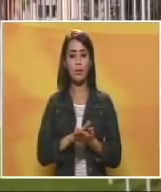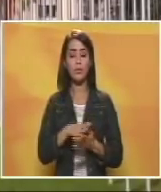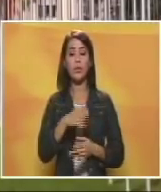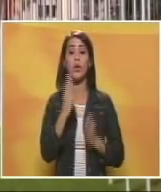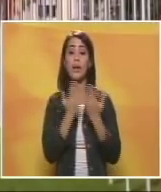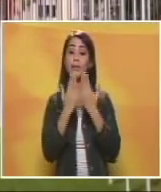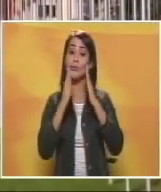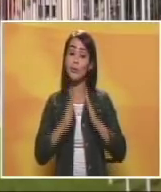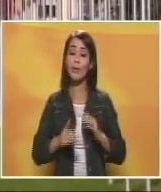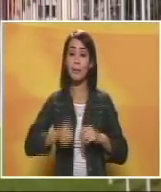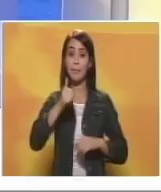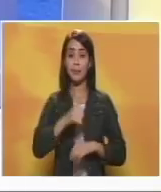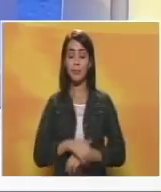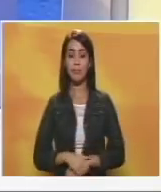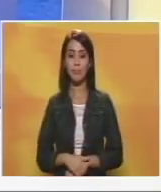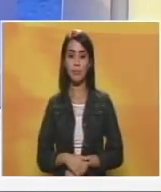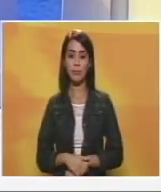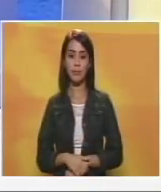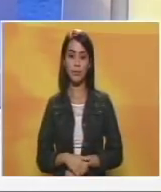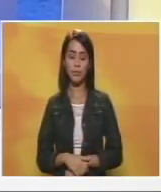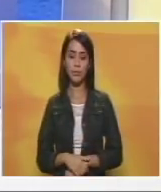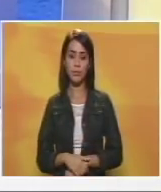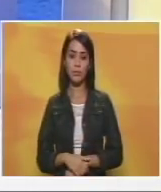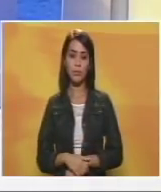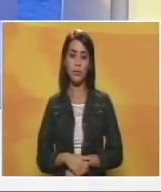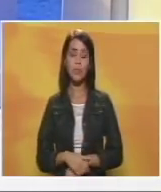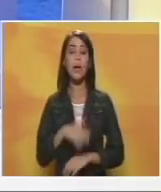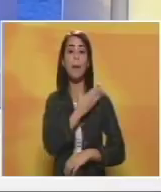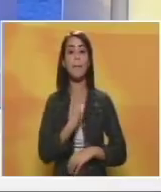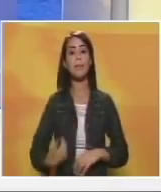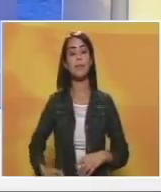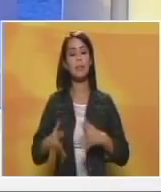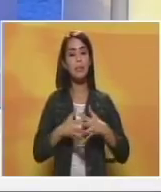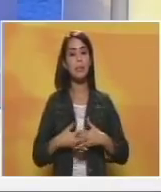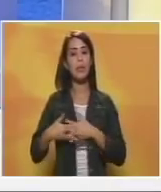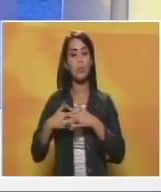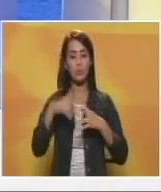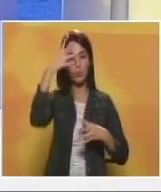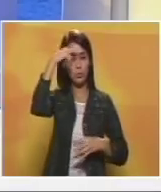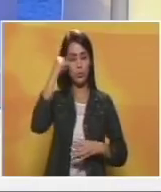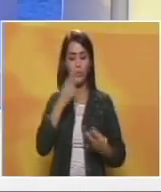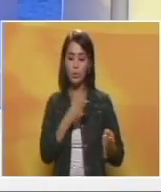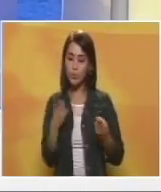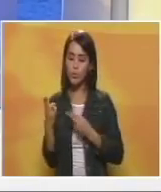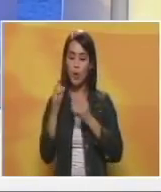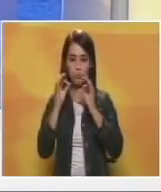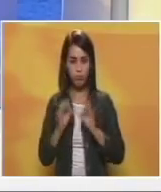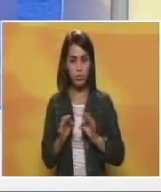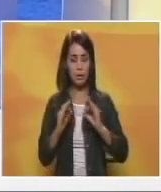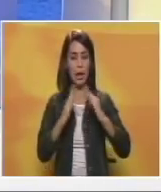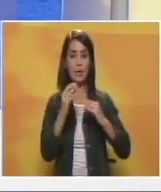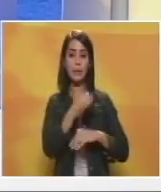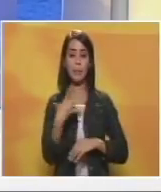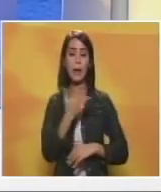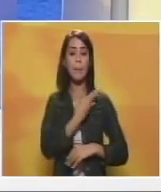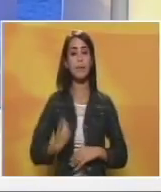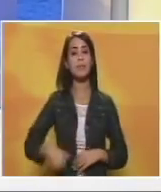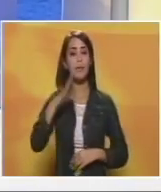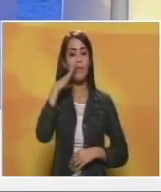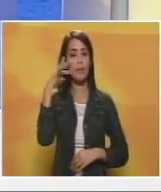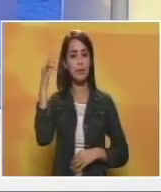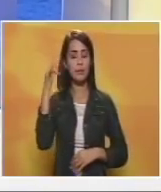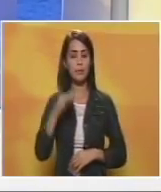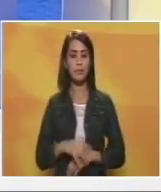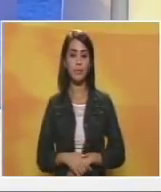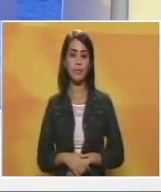mayoría estudiantes. El presidente de Estados Unidos, Donald Trump, dio la bienvenida formal a la Casa Blanca a su homólogo francés, Emmanuel